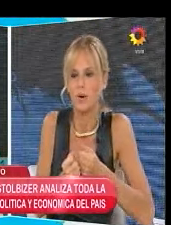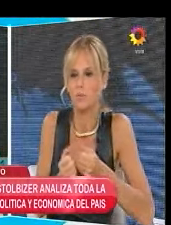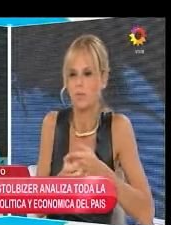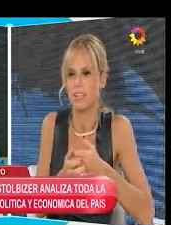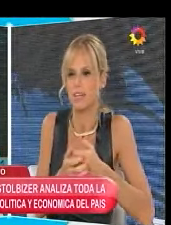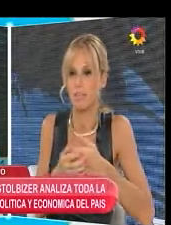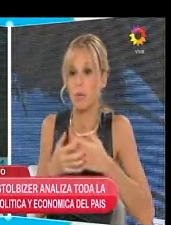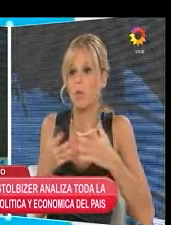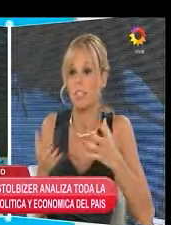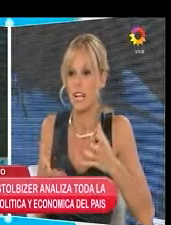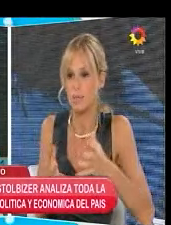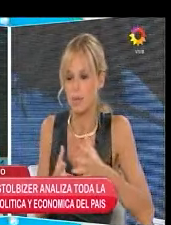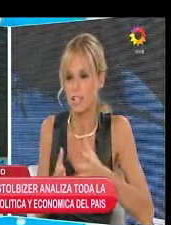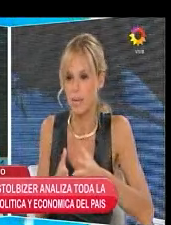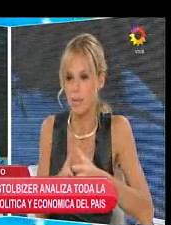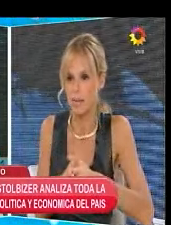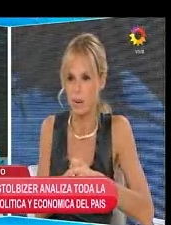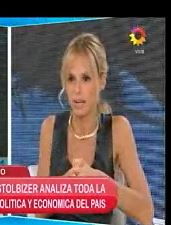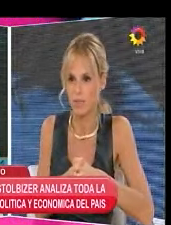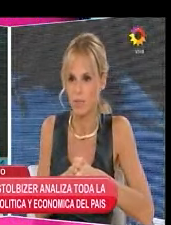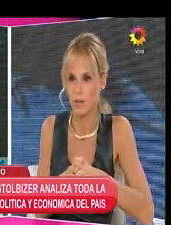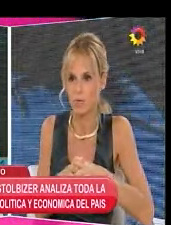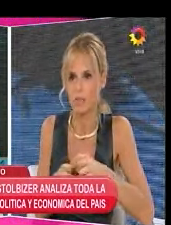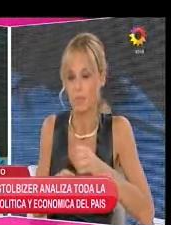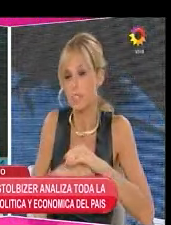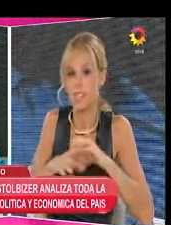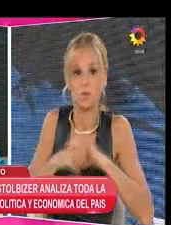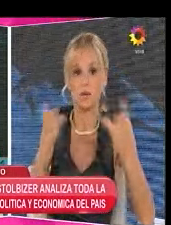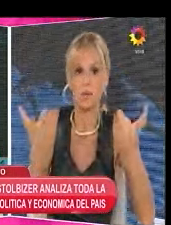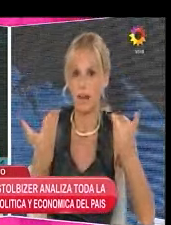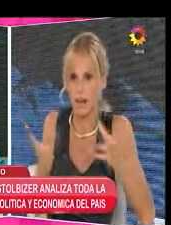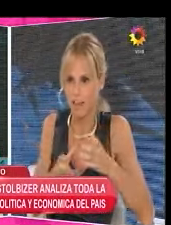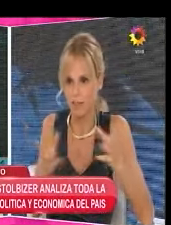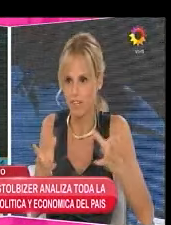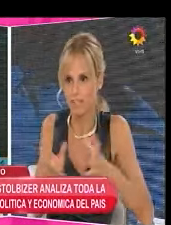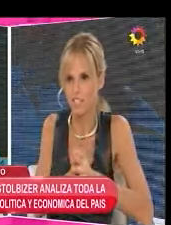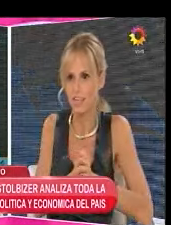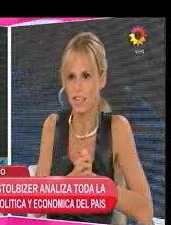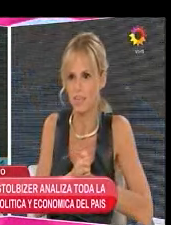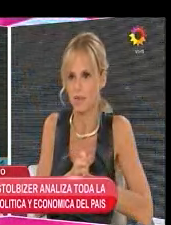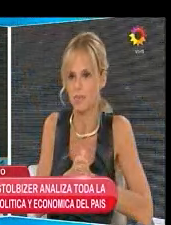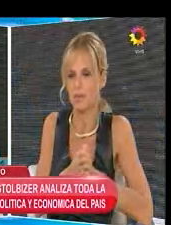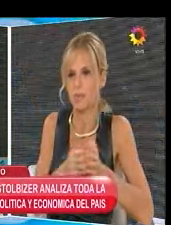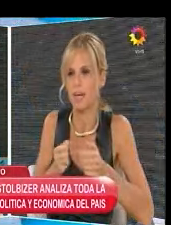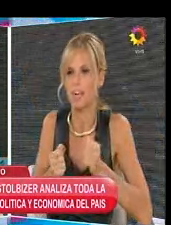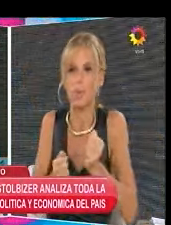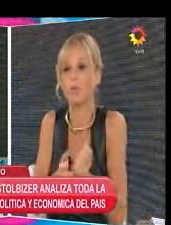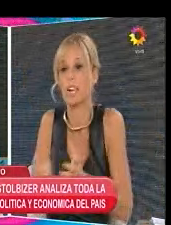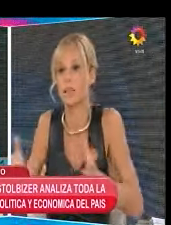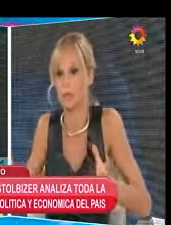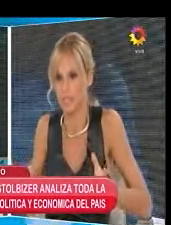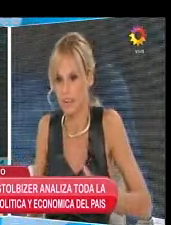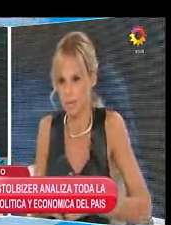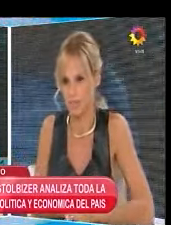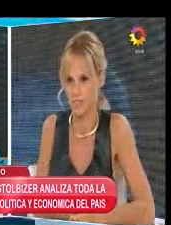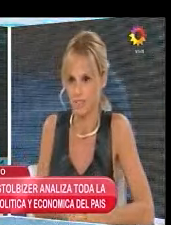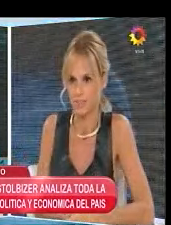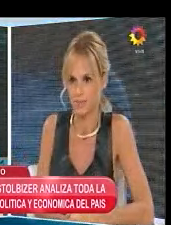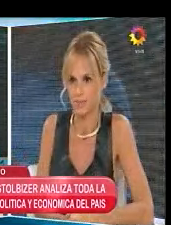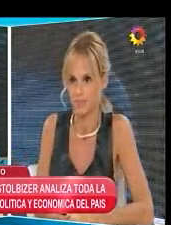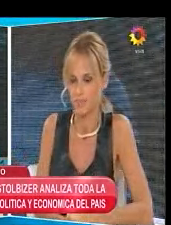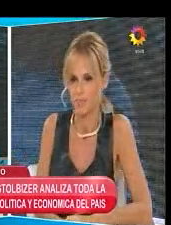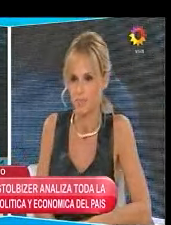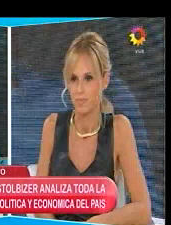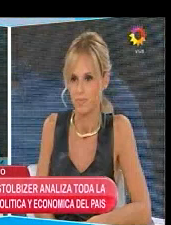siendo perjudicial políticamente hablando, digamos, que después se disuelva el frente y vos quedes como usada políticamente.